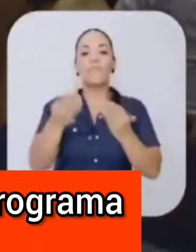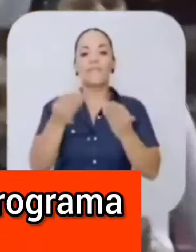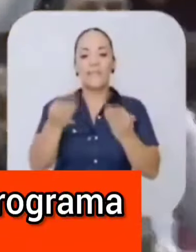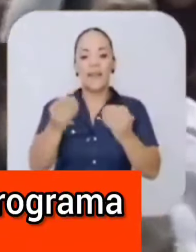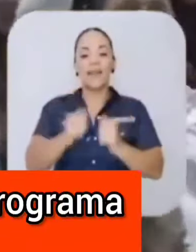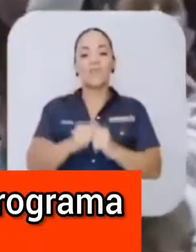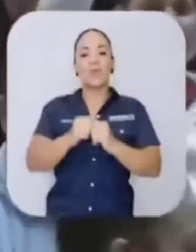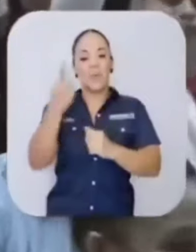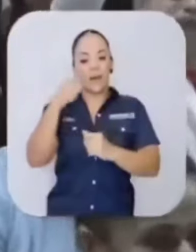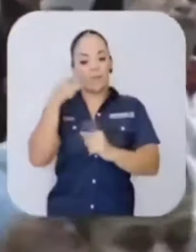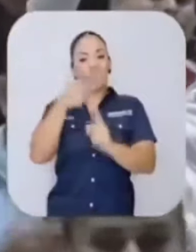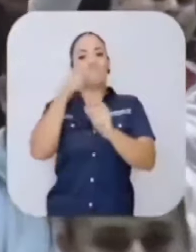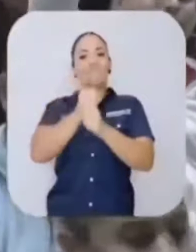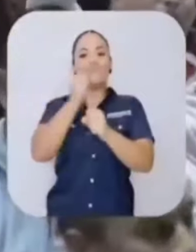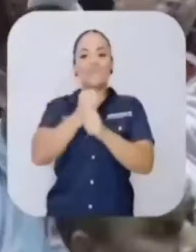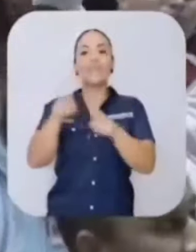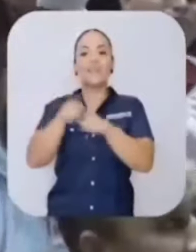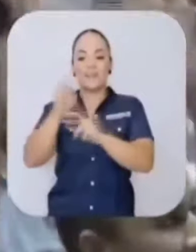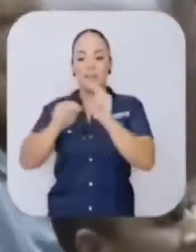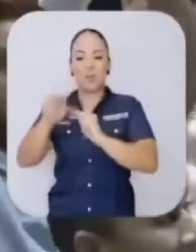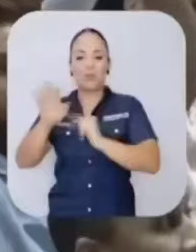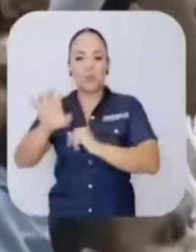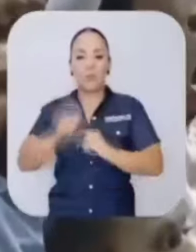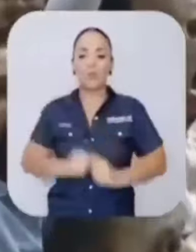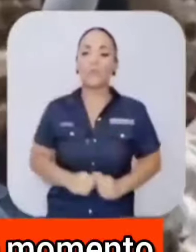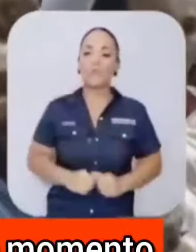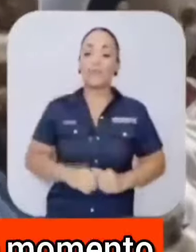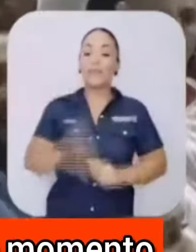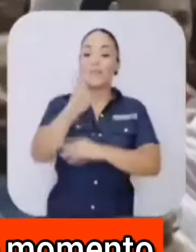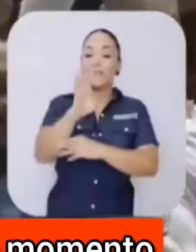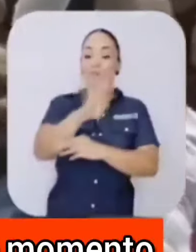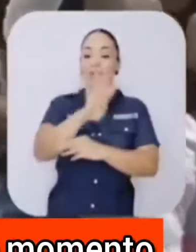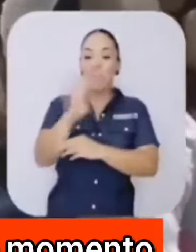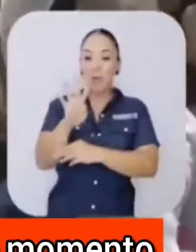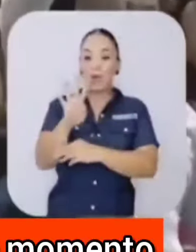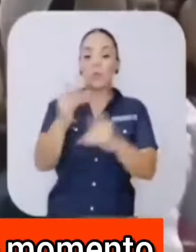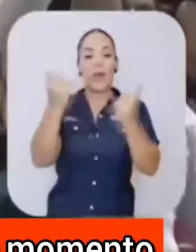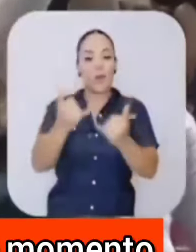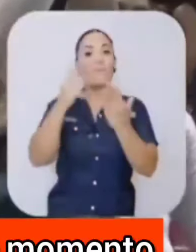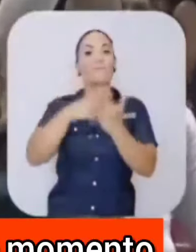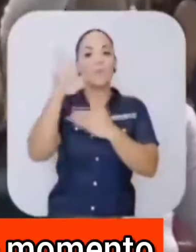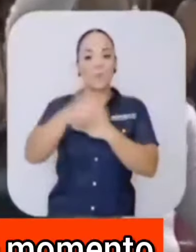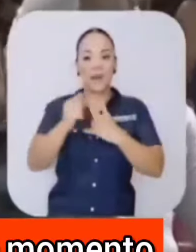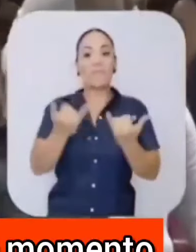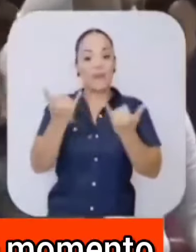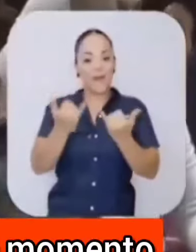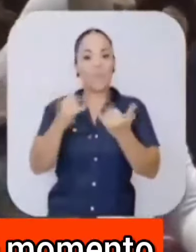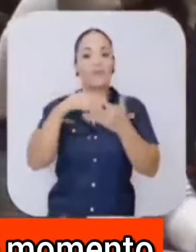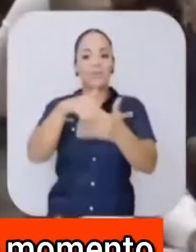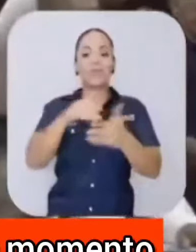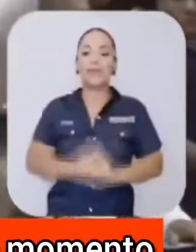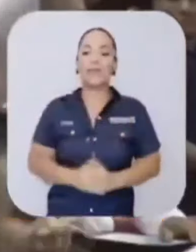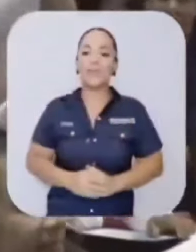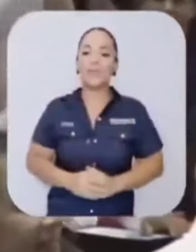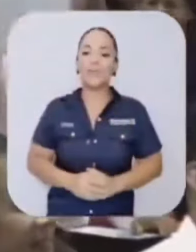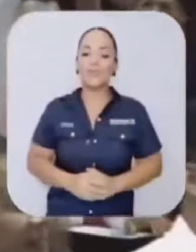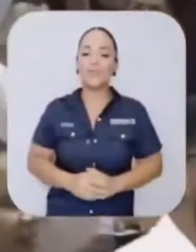programa de bachillerato para la empleabilidad y el emprendimiento, y 644 están haciendo el programa en este